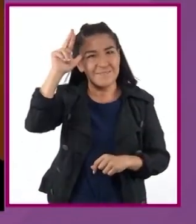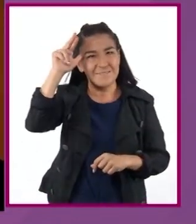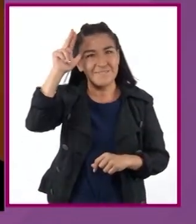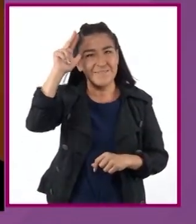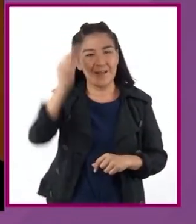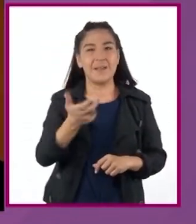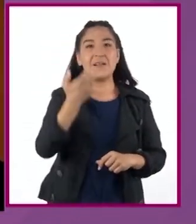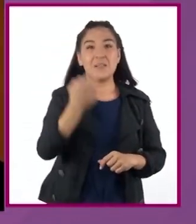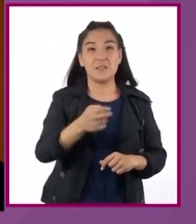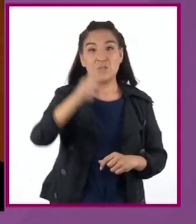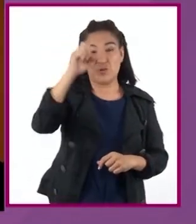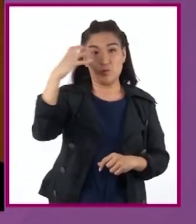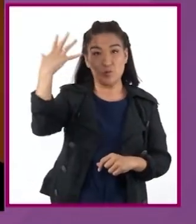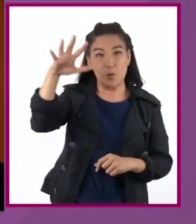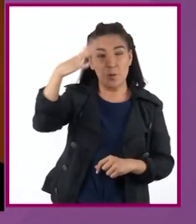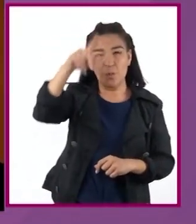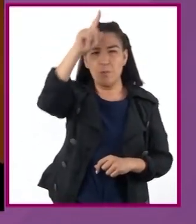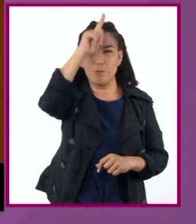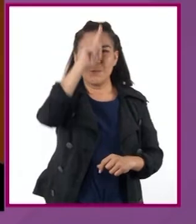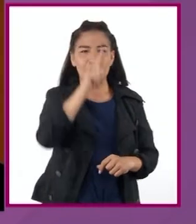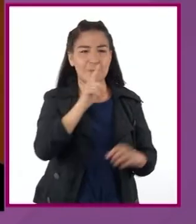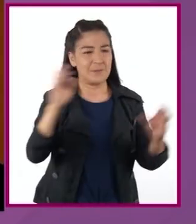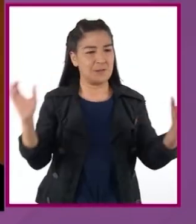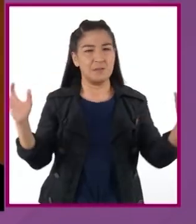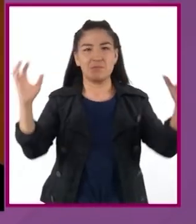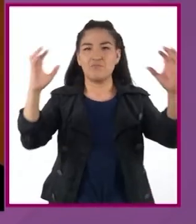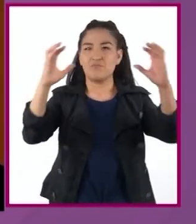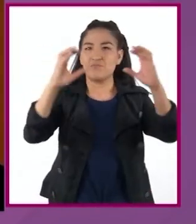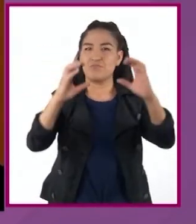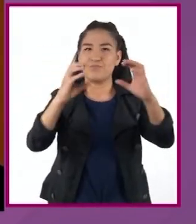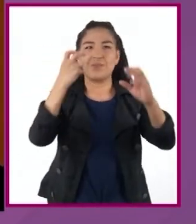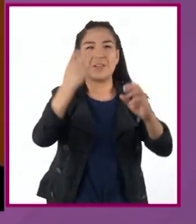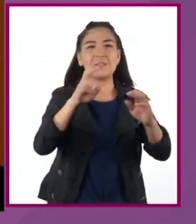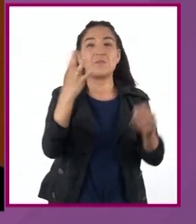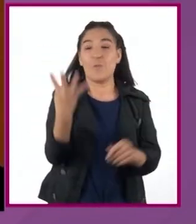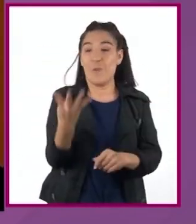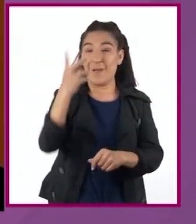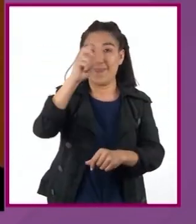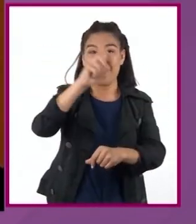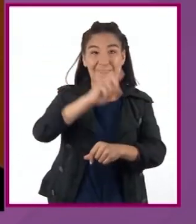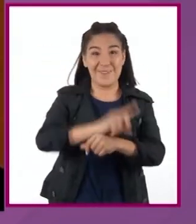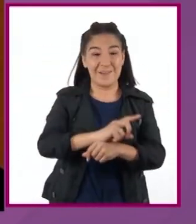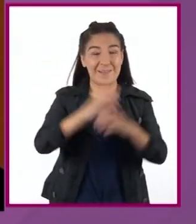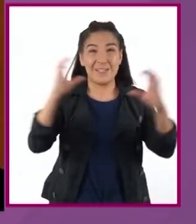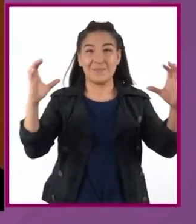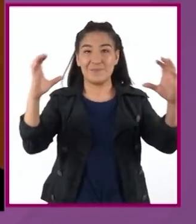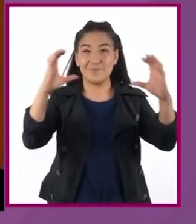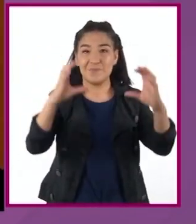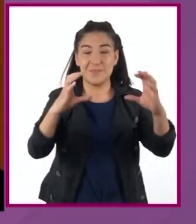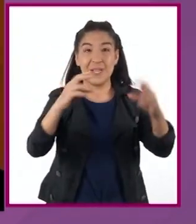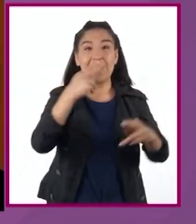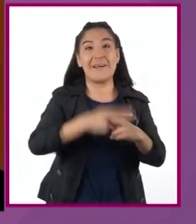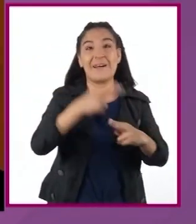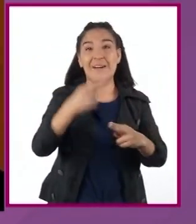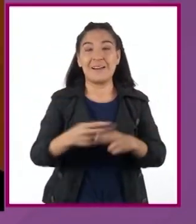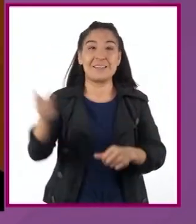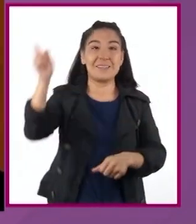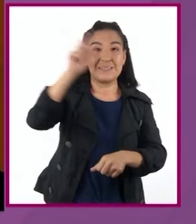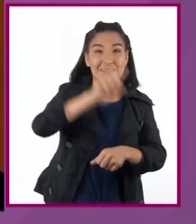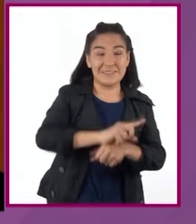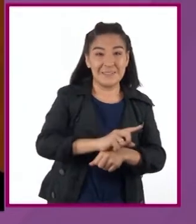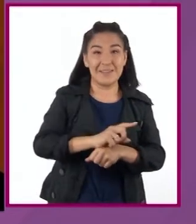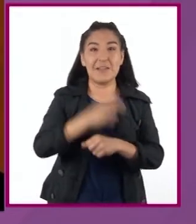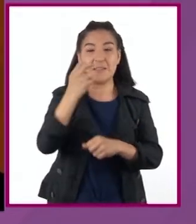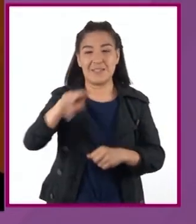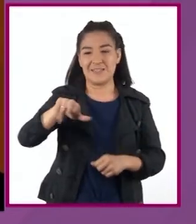luna permanecieron inmóviles en el cielo durante 4 días, hasta que en el día de signo